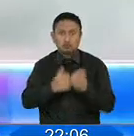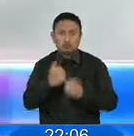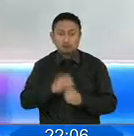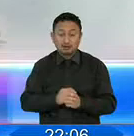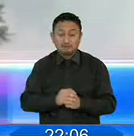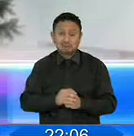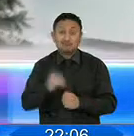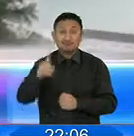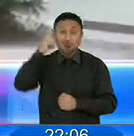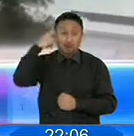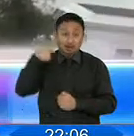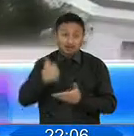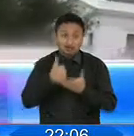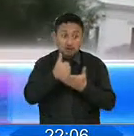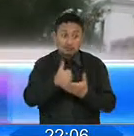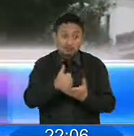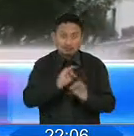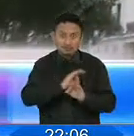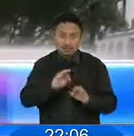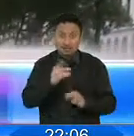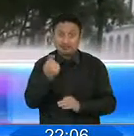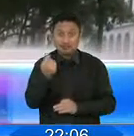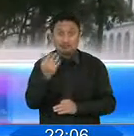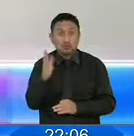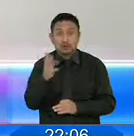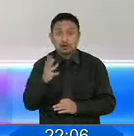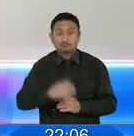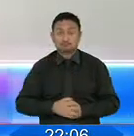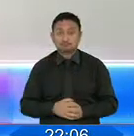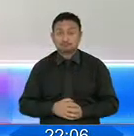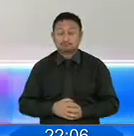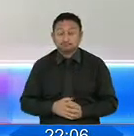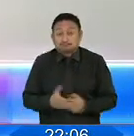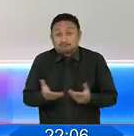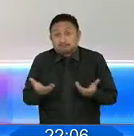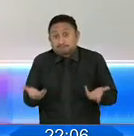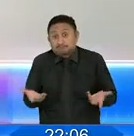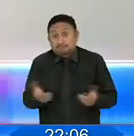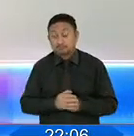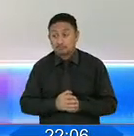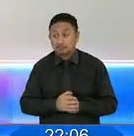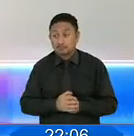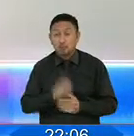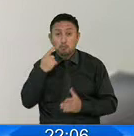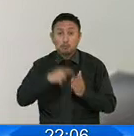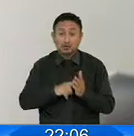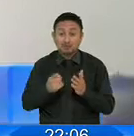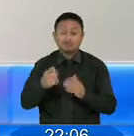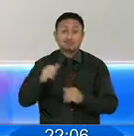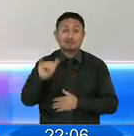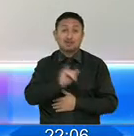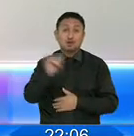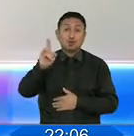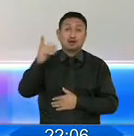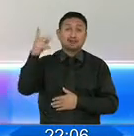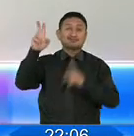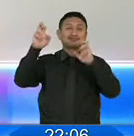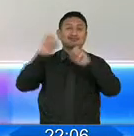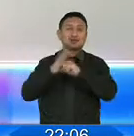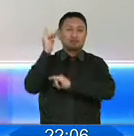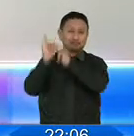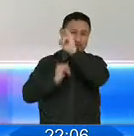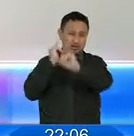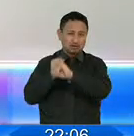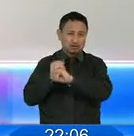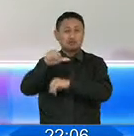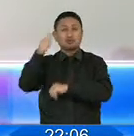extender la mano el régimen por la falta de recursos. Caso contrario, podríamos estar aplicando las mismas medidas que